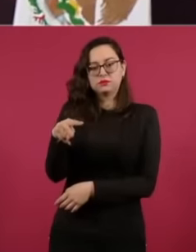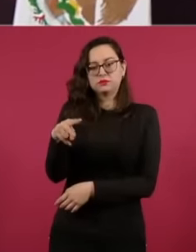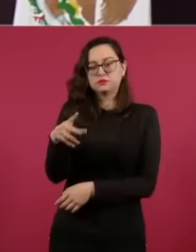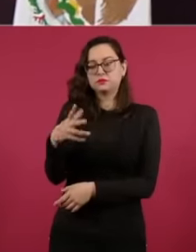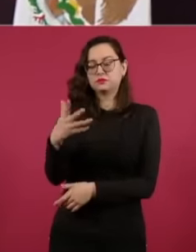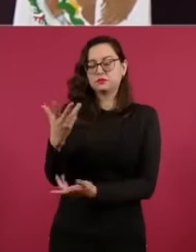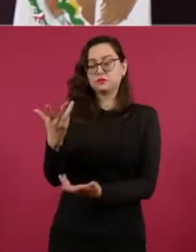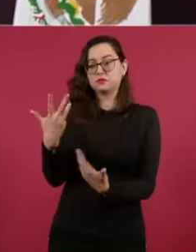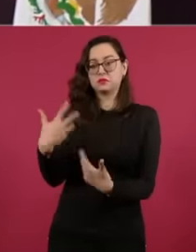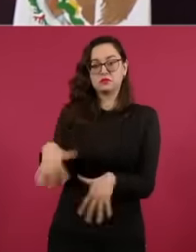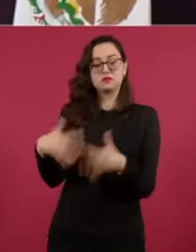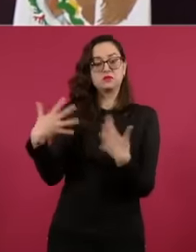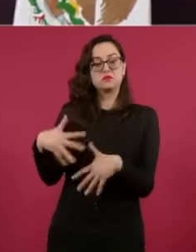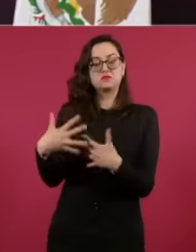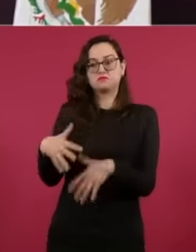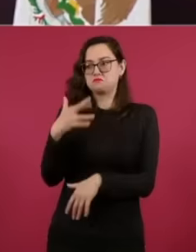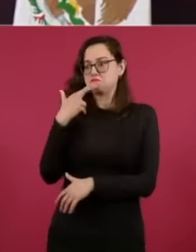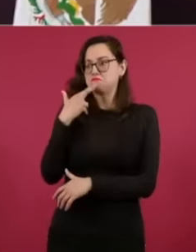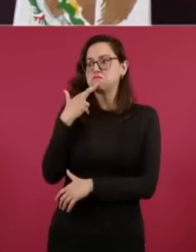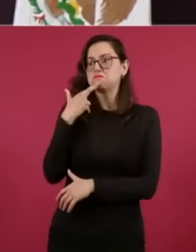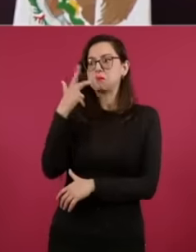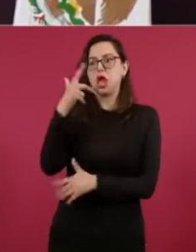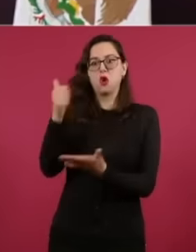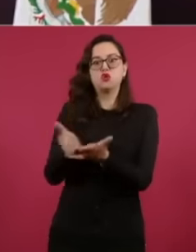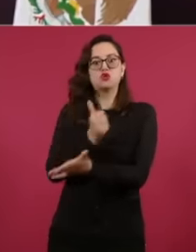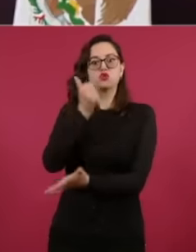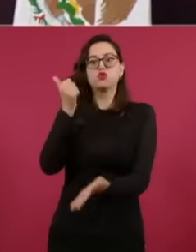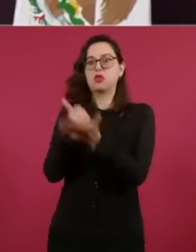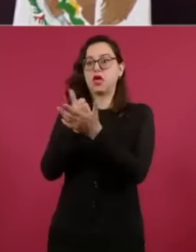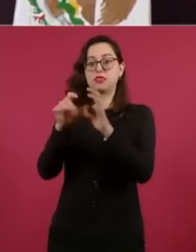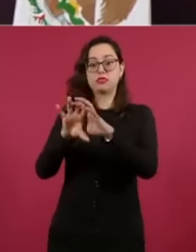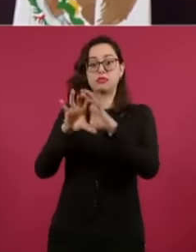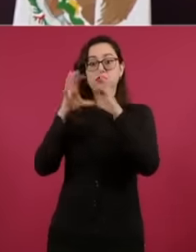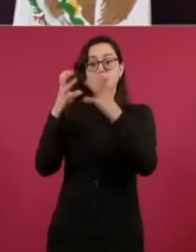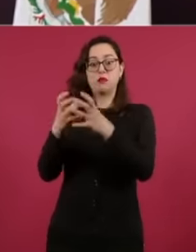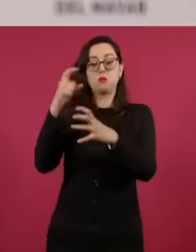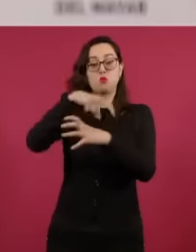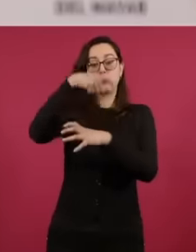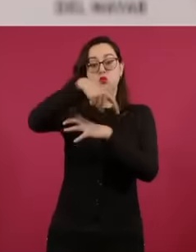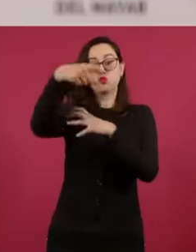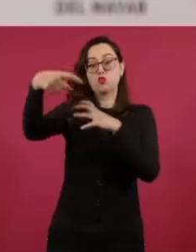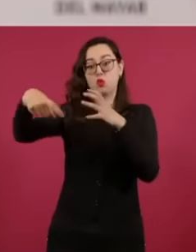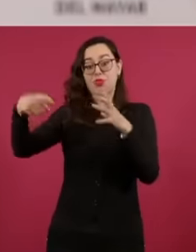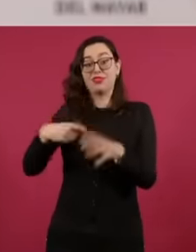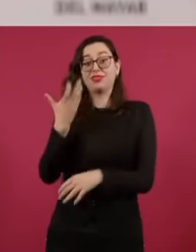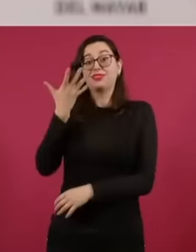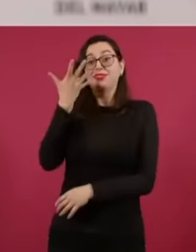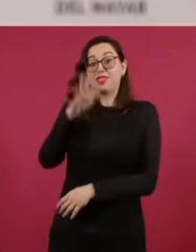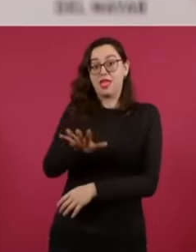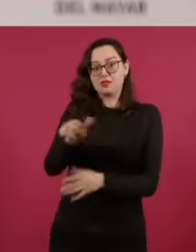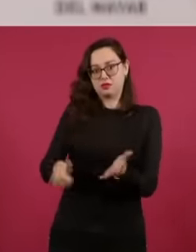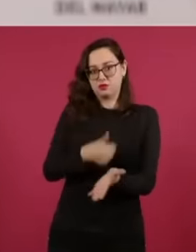entre las 10 mejores ciudades para visitar en el mundo.